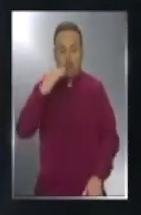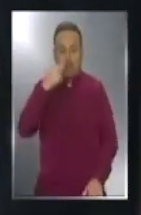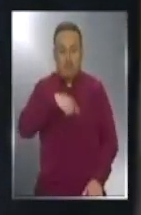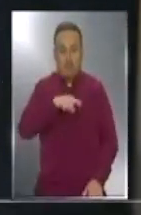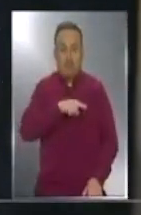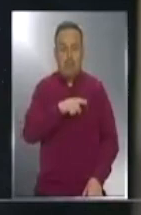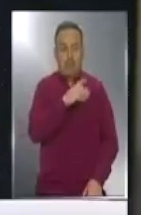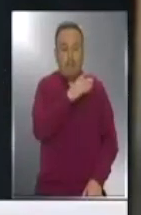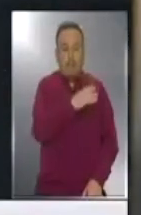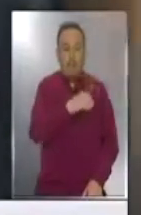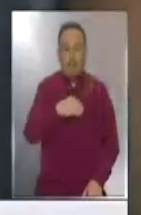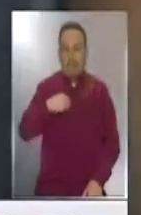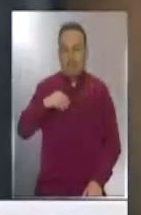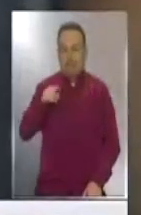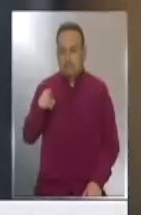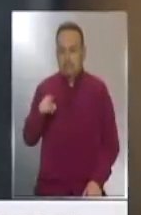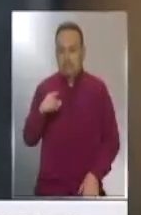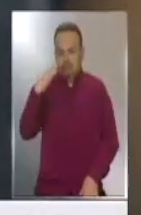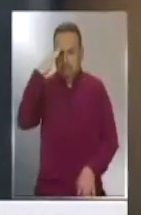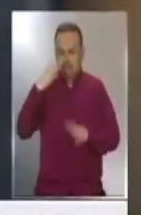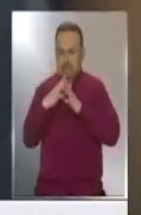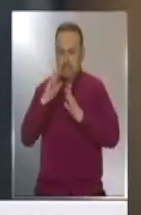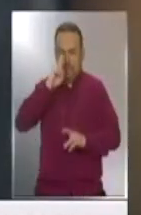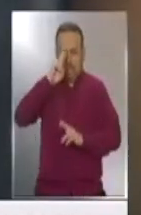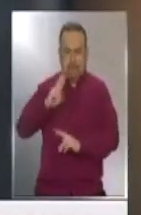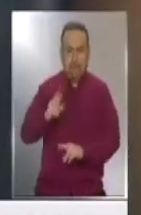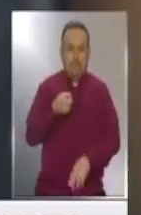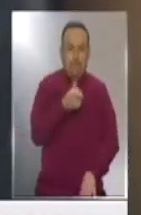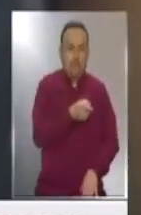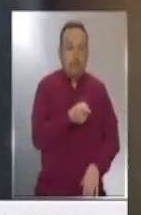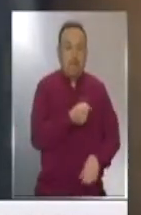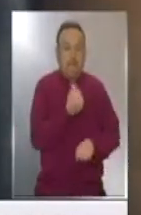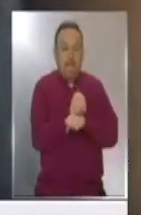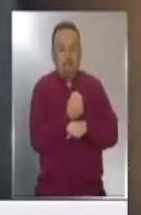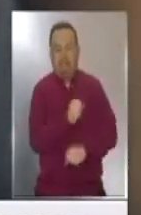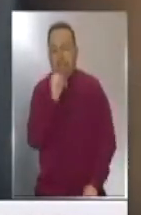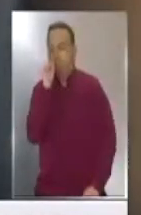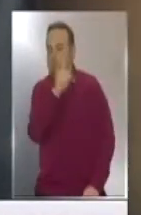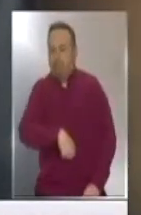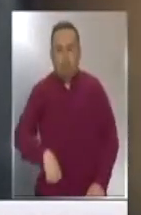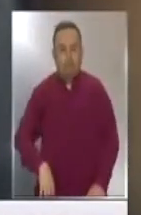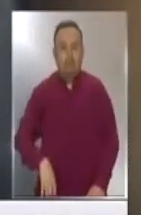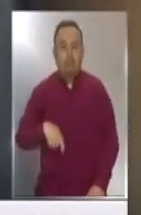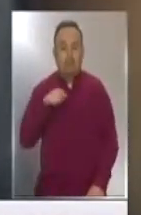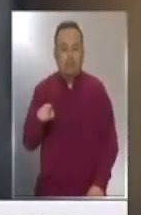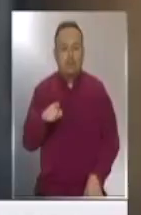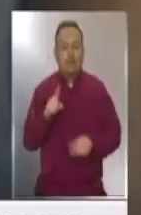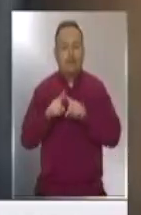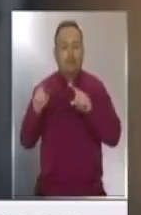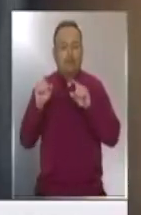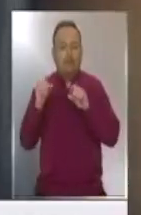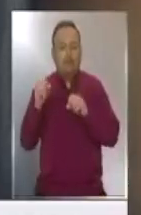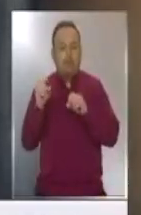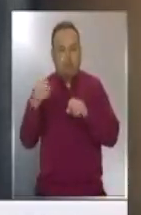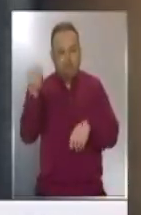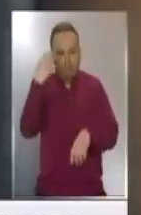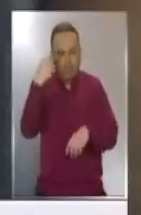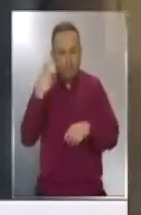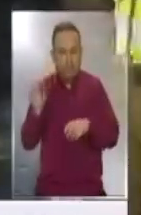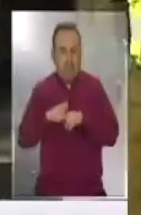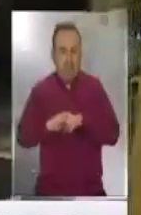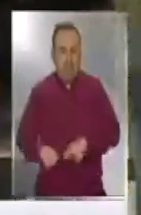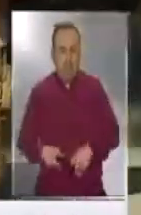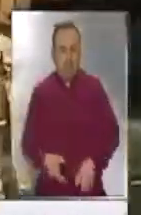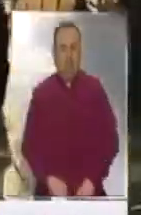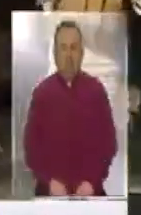que carabineros. Uno sabe que ellos tienen otro tipo de enseñanza, de aprendizaje en lo que ellos hacen.